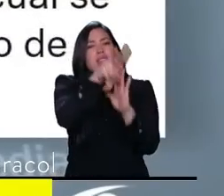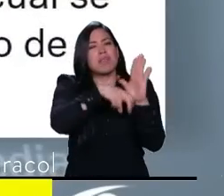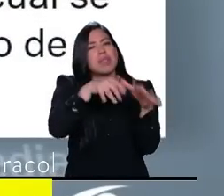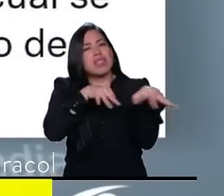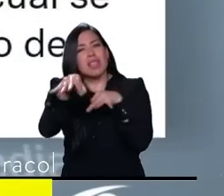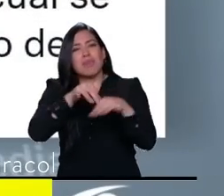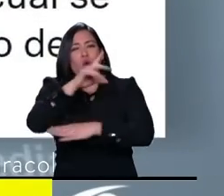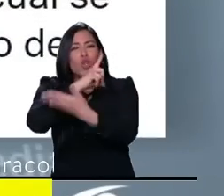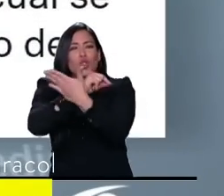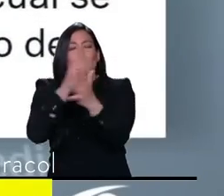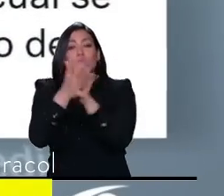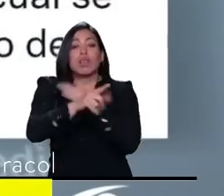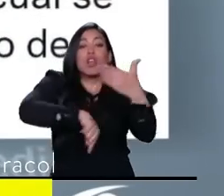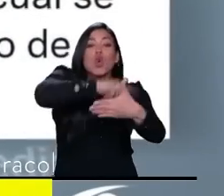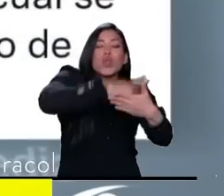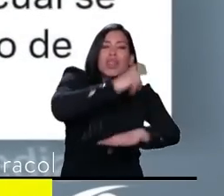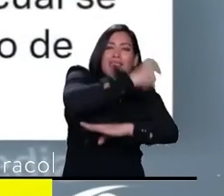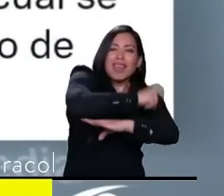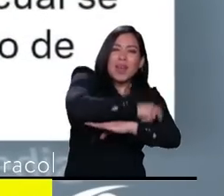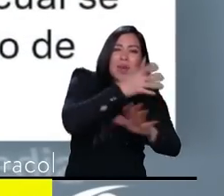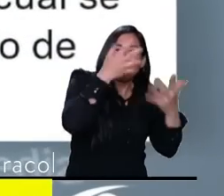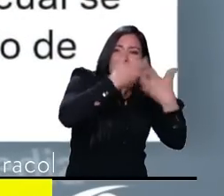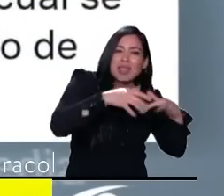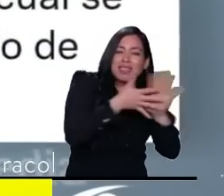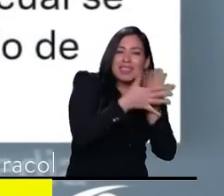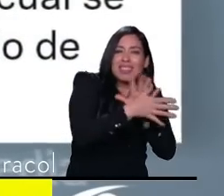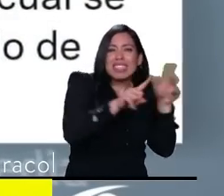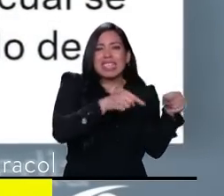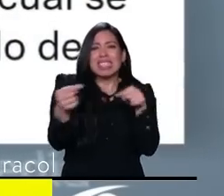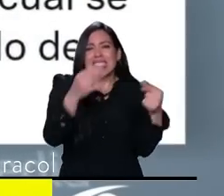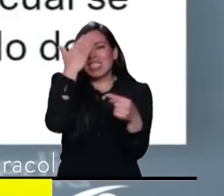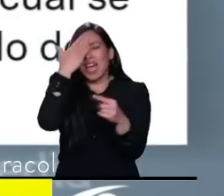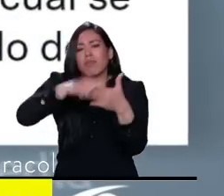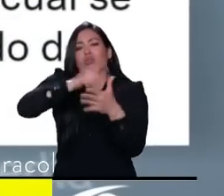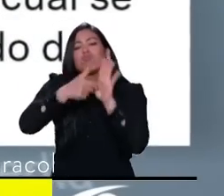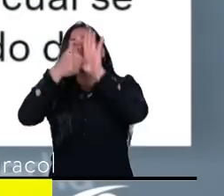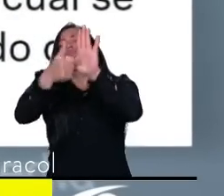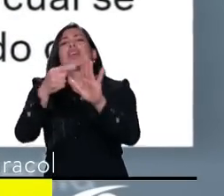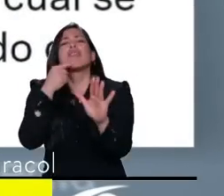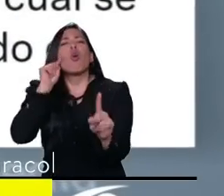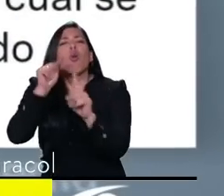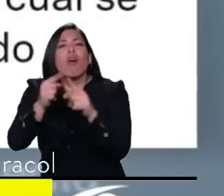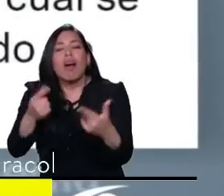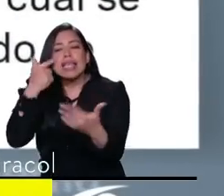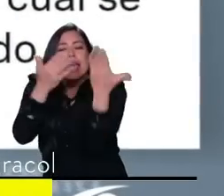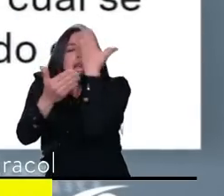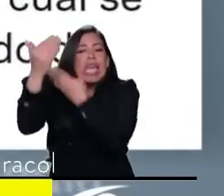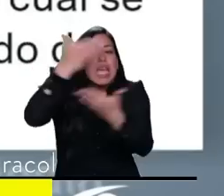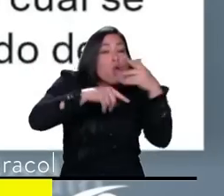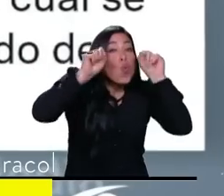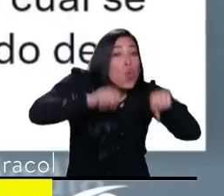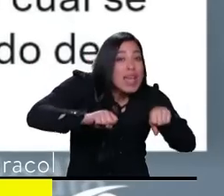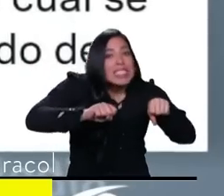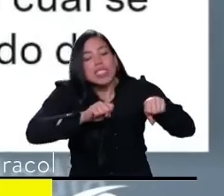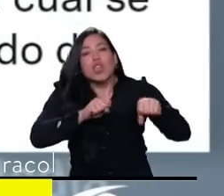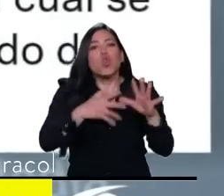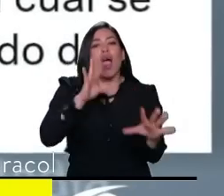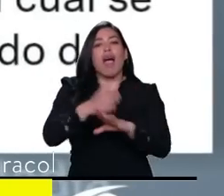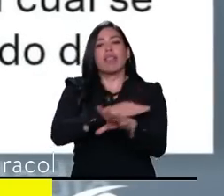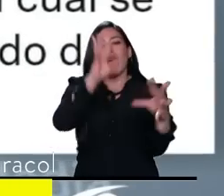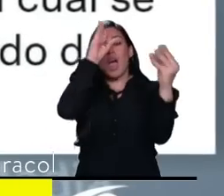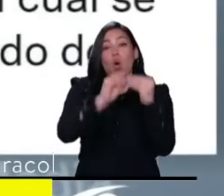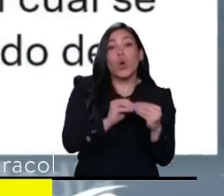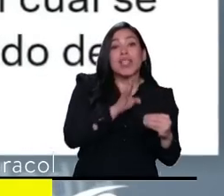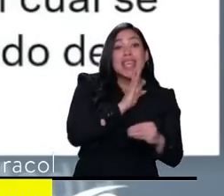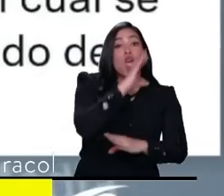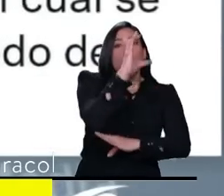explicó en Twitter que el contrato de Ecopetrol que reveló la oposición en medio de la moción de censura, lo que busca es evaluar si se reanuda o no un acuerdo bilateral